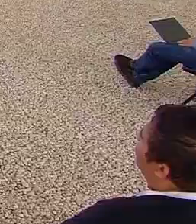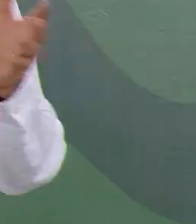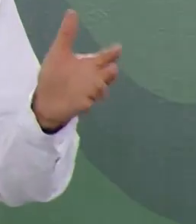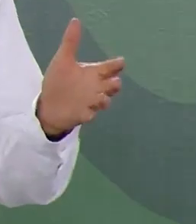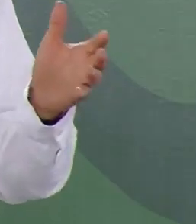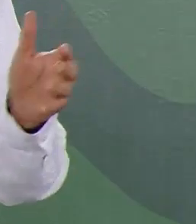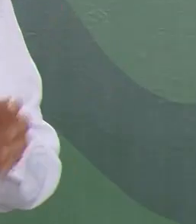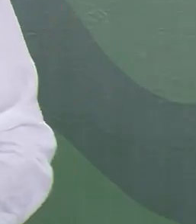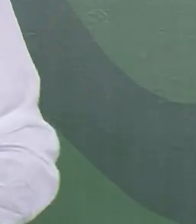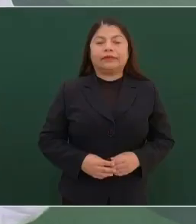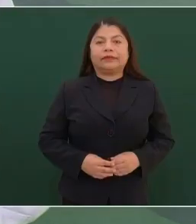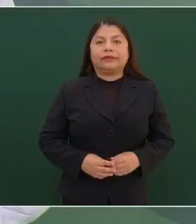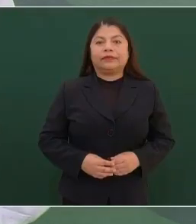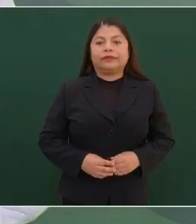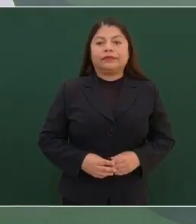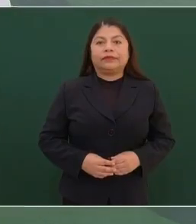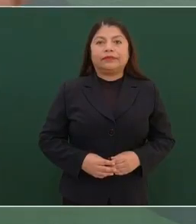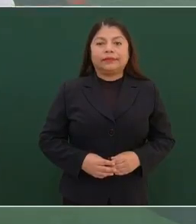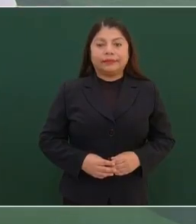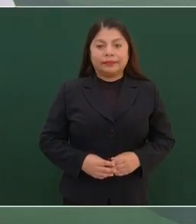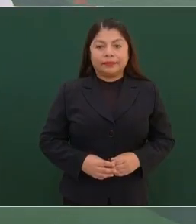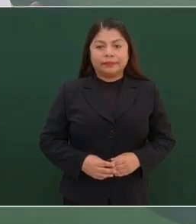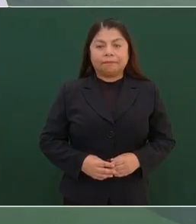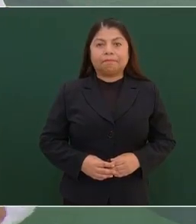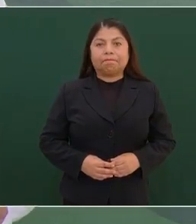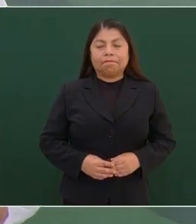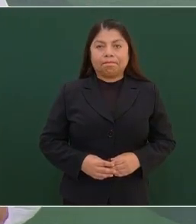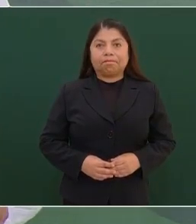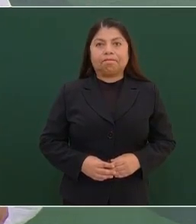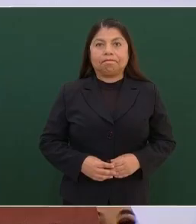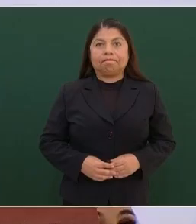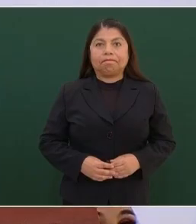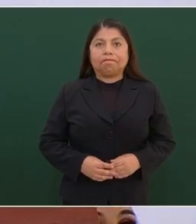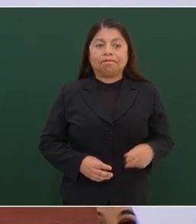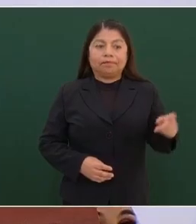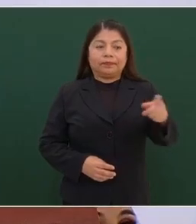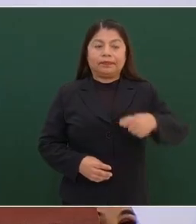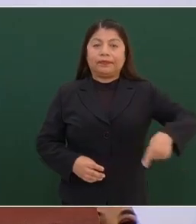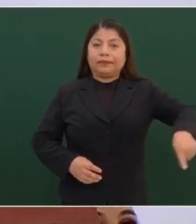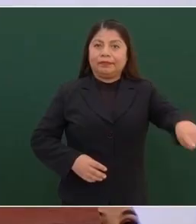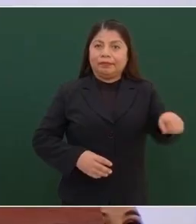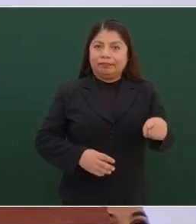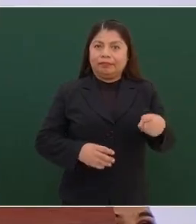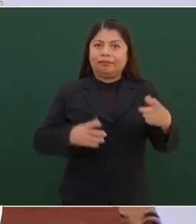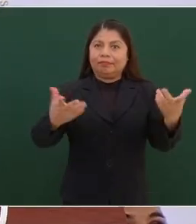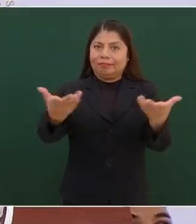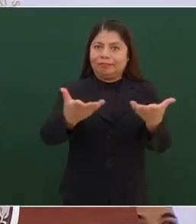Una insensatez, un acto irresponsable. Y como este